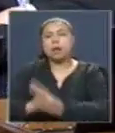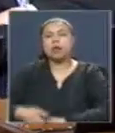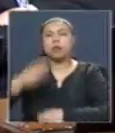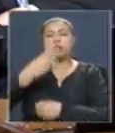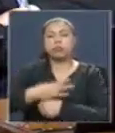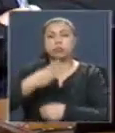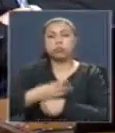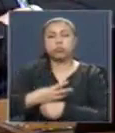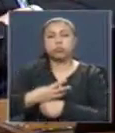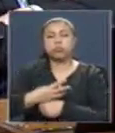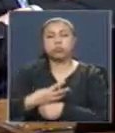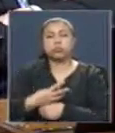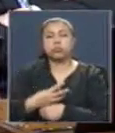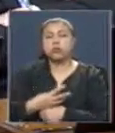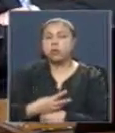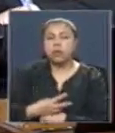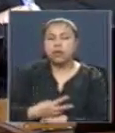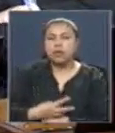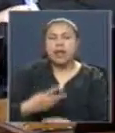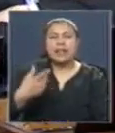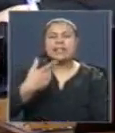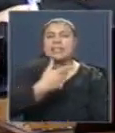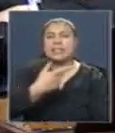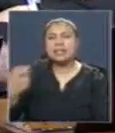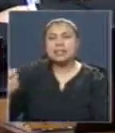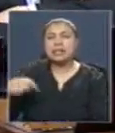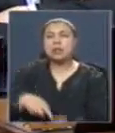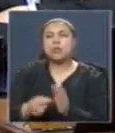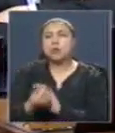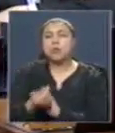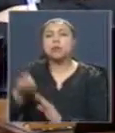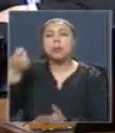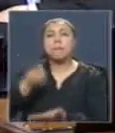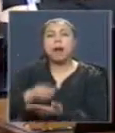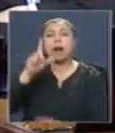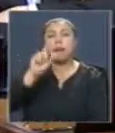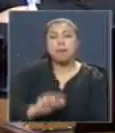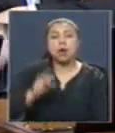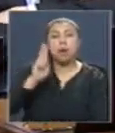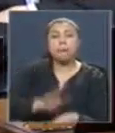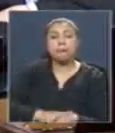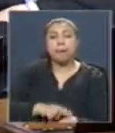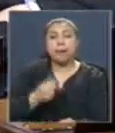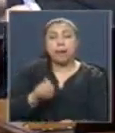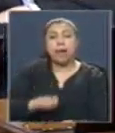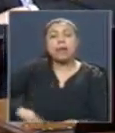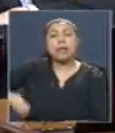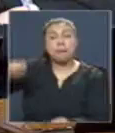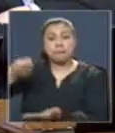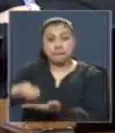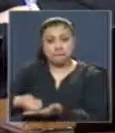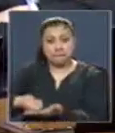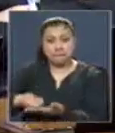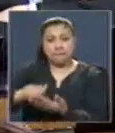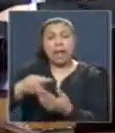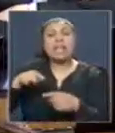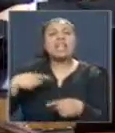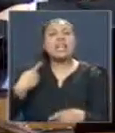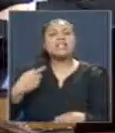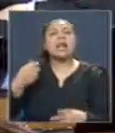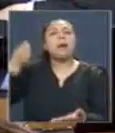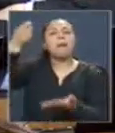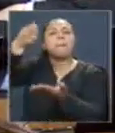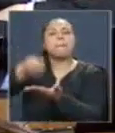tuvieran ingresos hasta 700.000 pesos pagaran menos contribuciones, que hubieran compensaciones y que esas